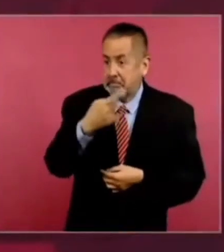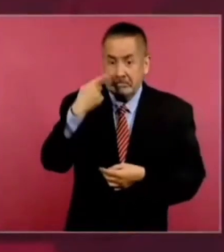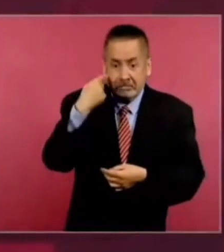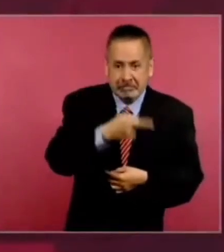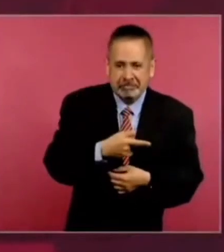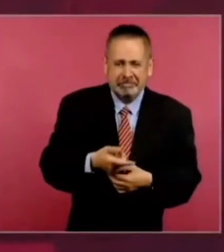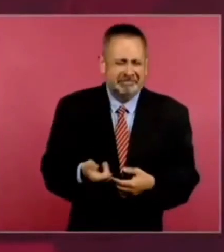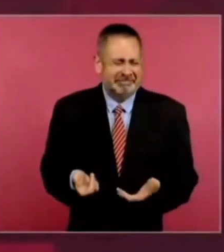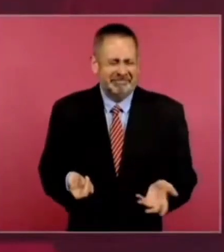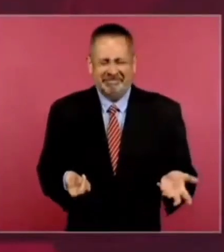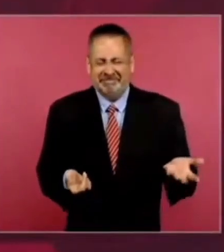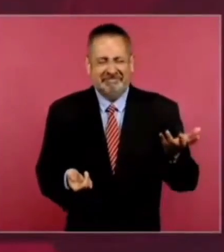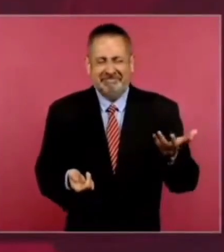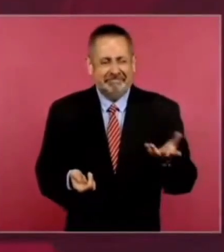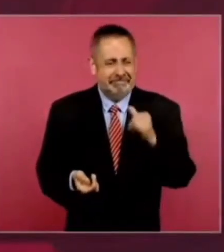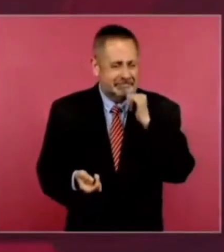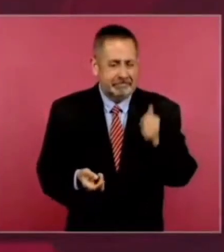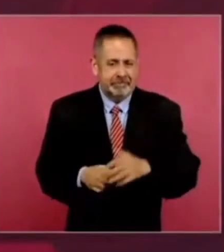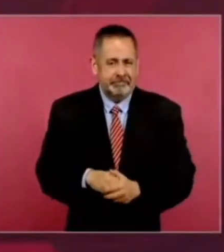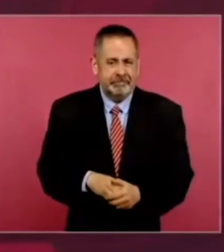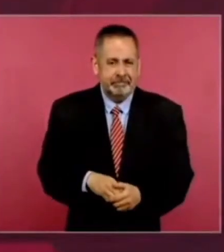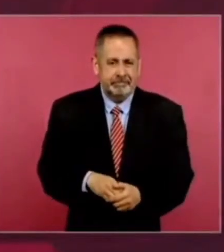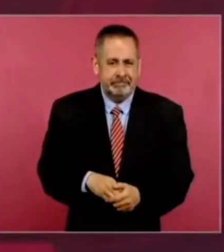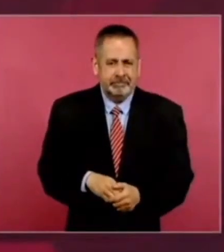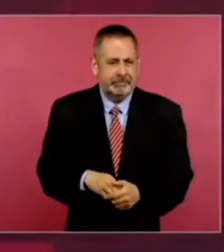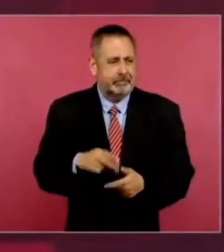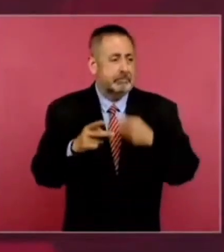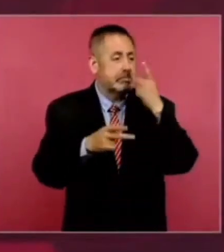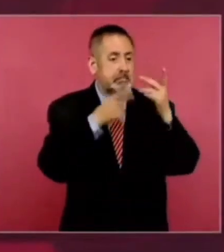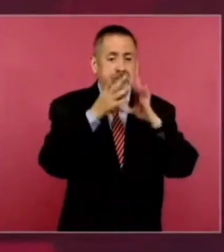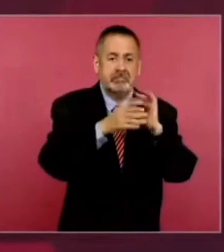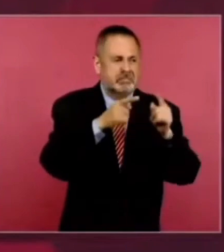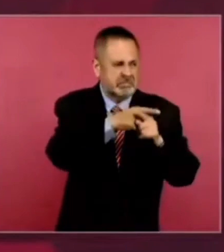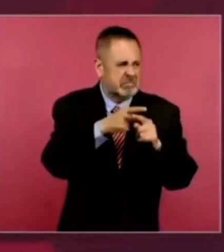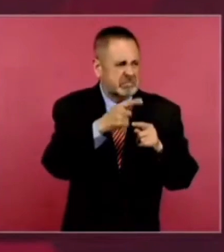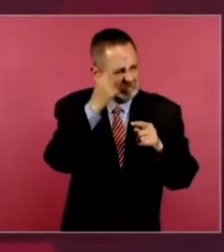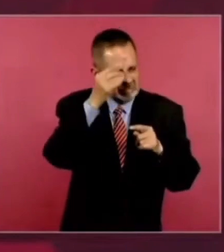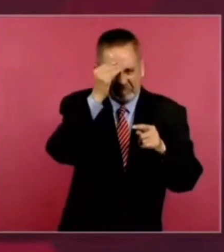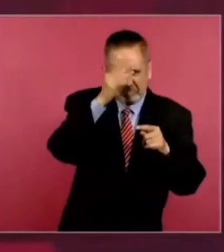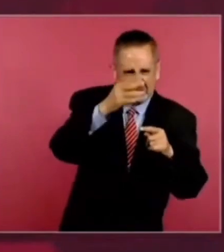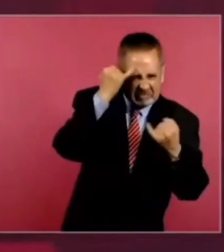se trate de hacer apología